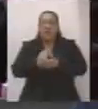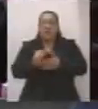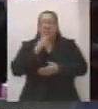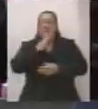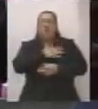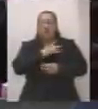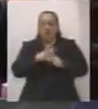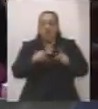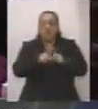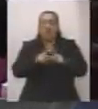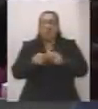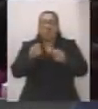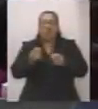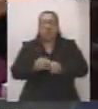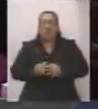pero también porque